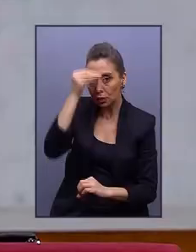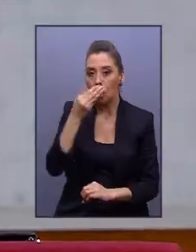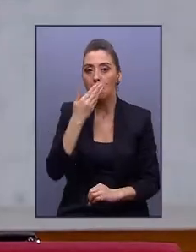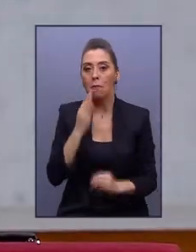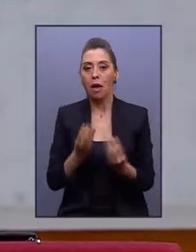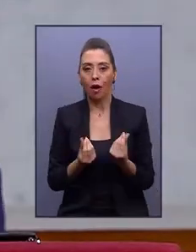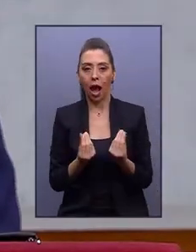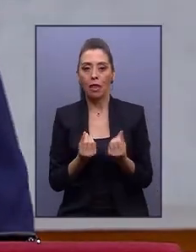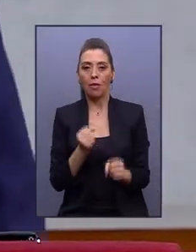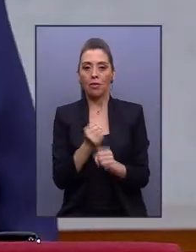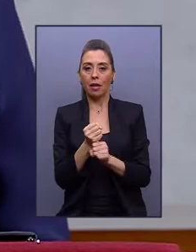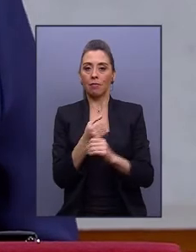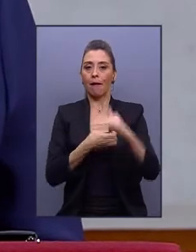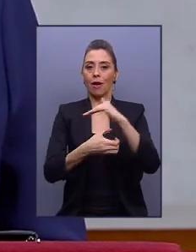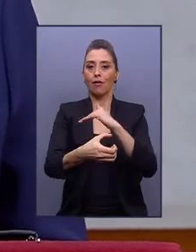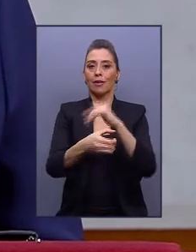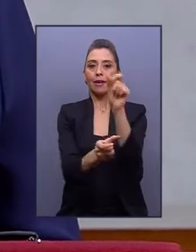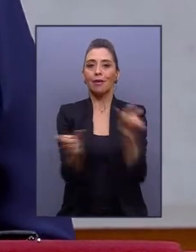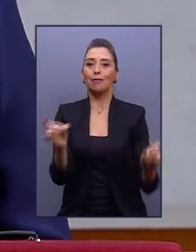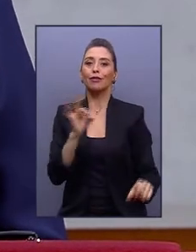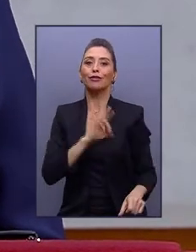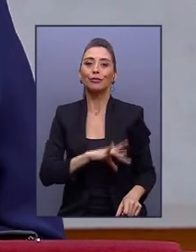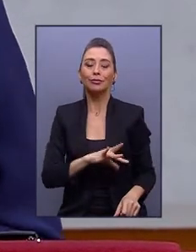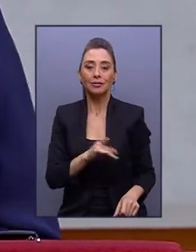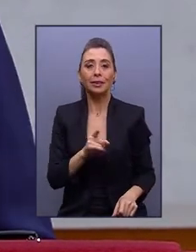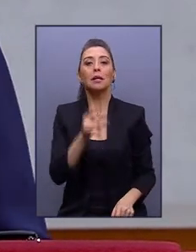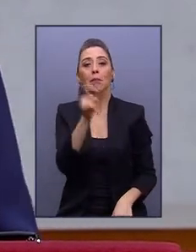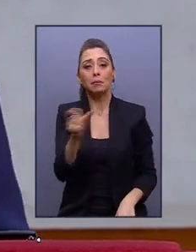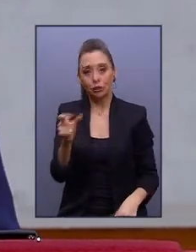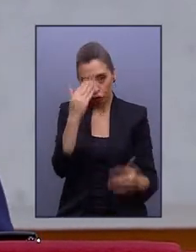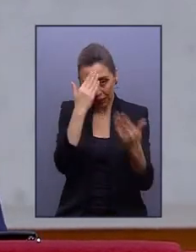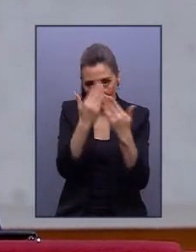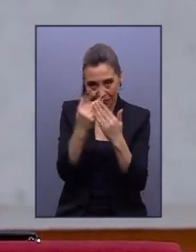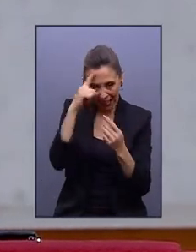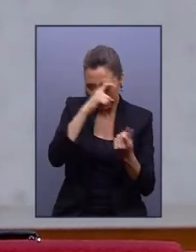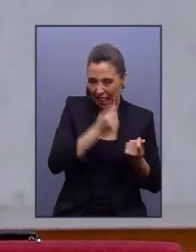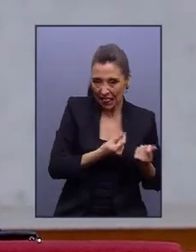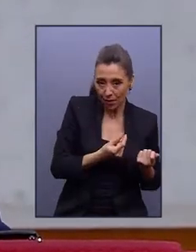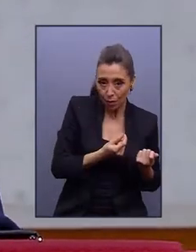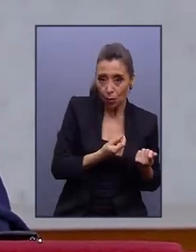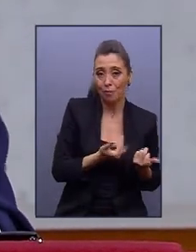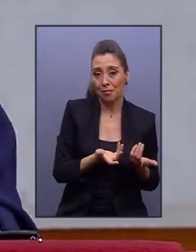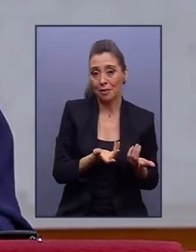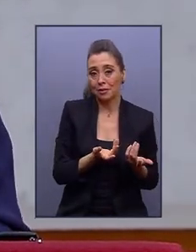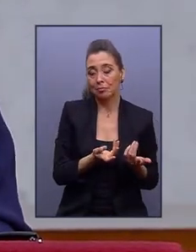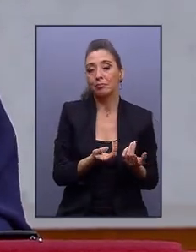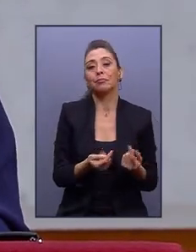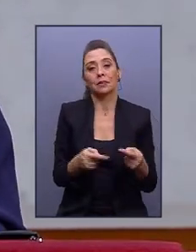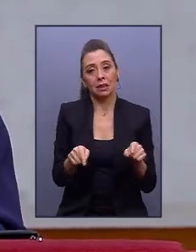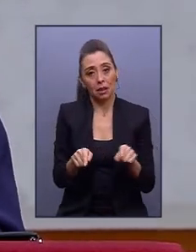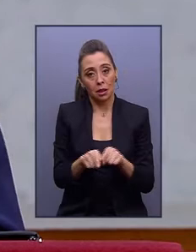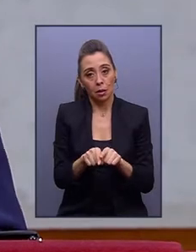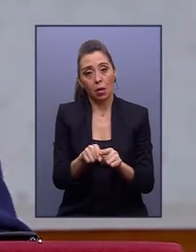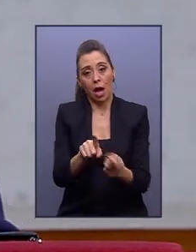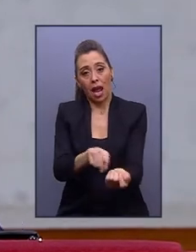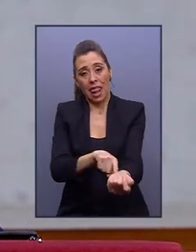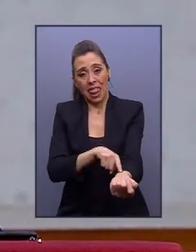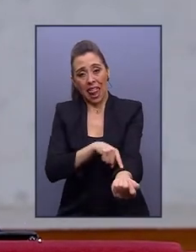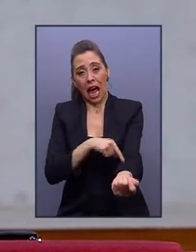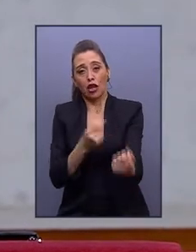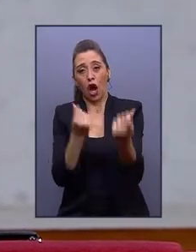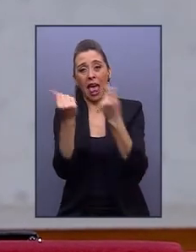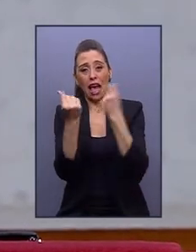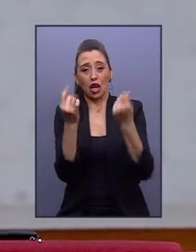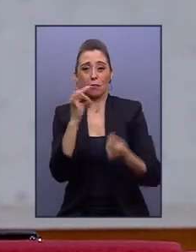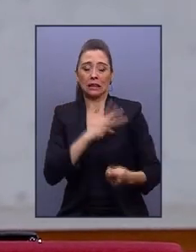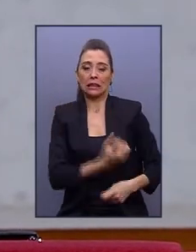mejor calidad del empleo de nuestros compatriotas, especialmente de quienes enfrentan más dificultades. A pesar de la prolongada desaceleración